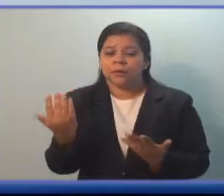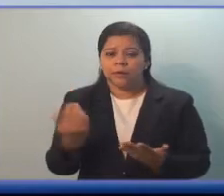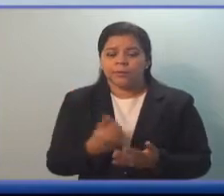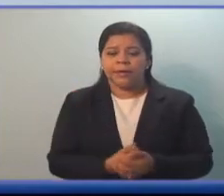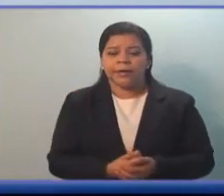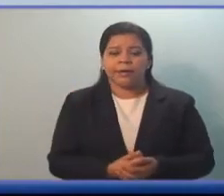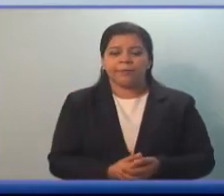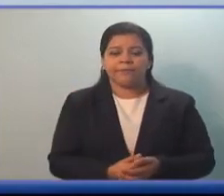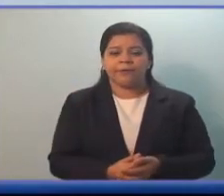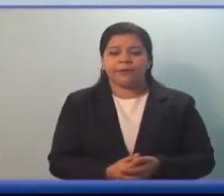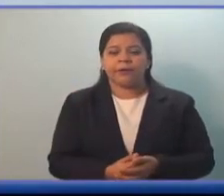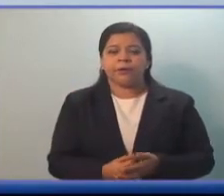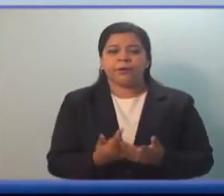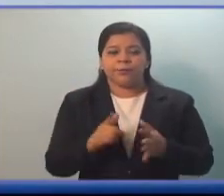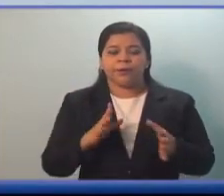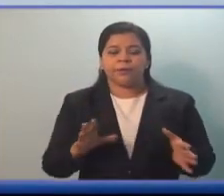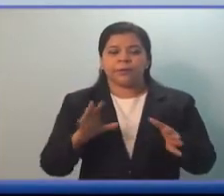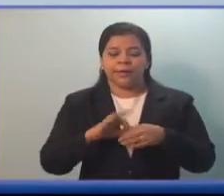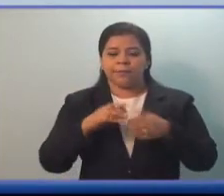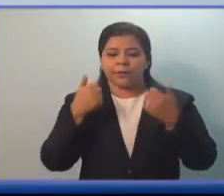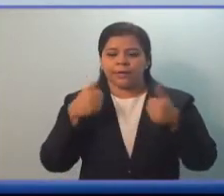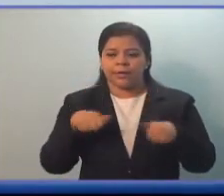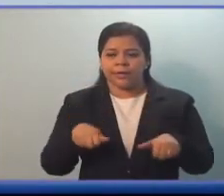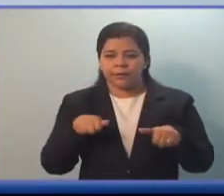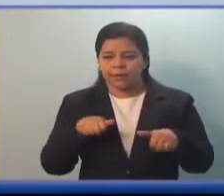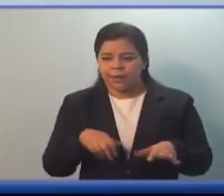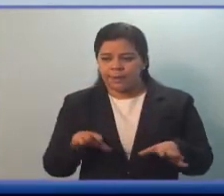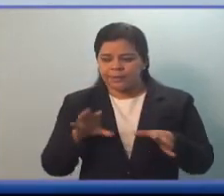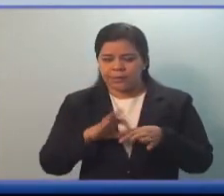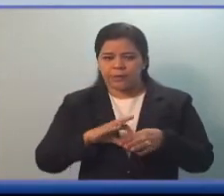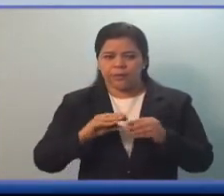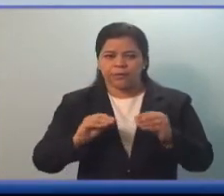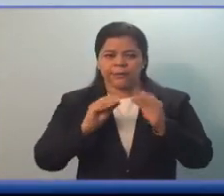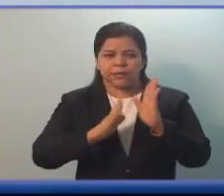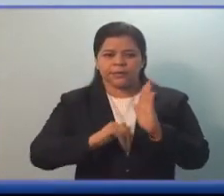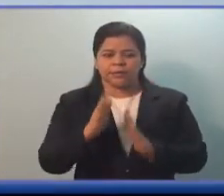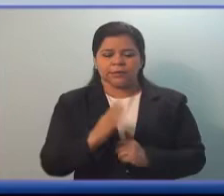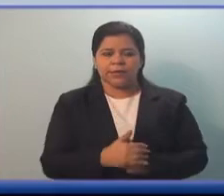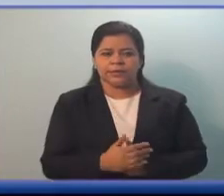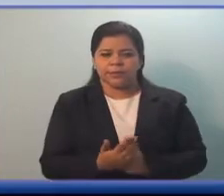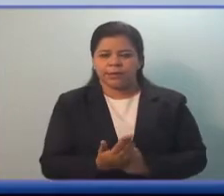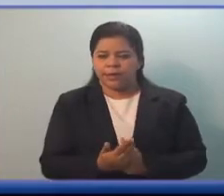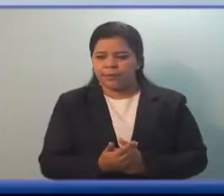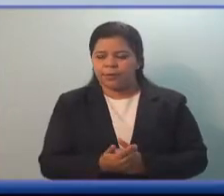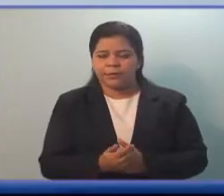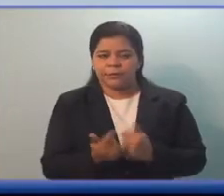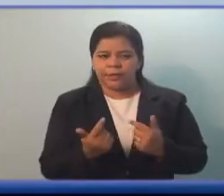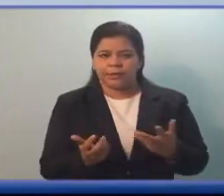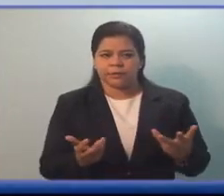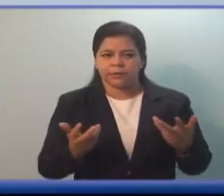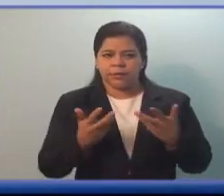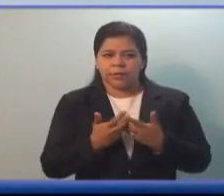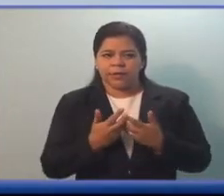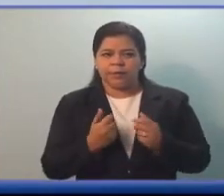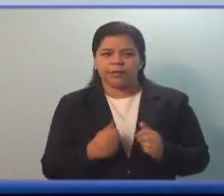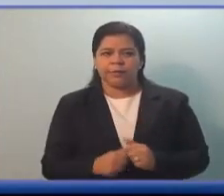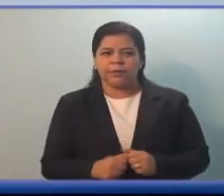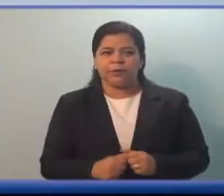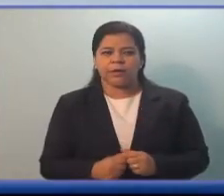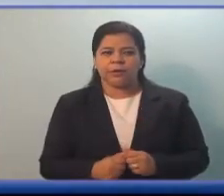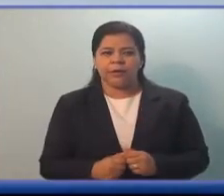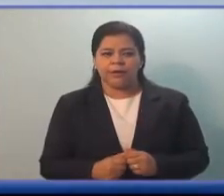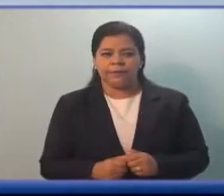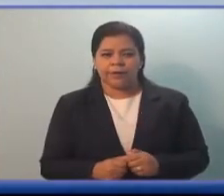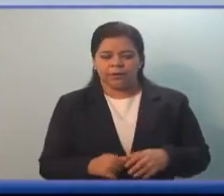la experiencia profesional, la experiencia de la vida, la trayectoria profesional y académica. Un magistrado pues no